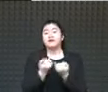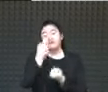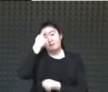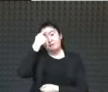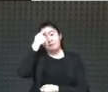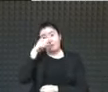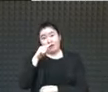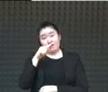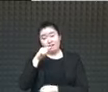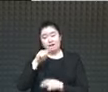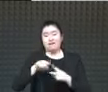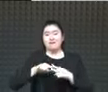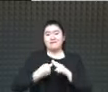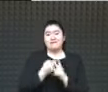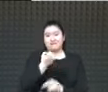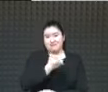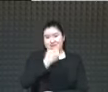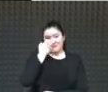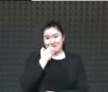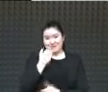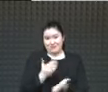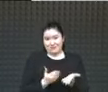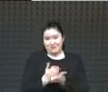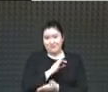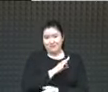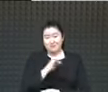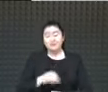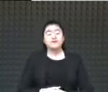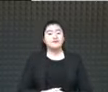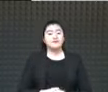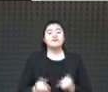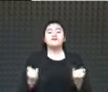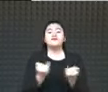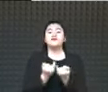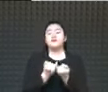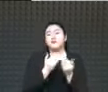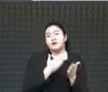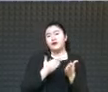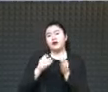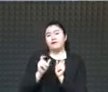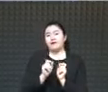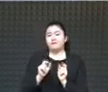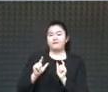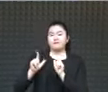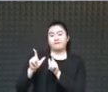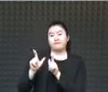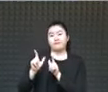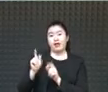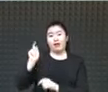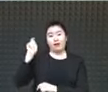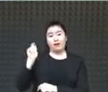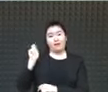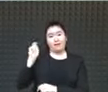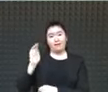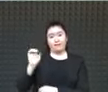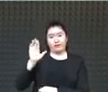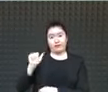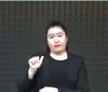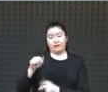a clases. Y además, si me pasas la de mi beca para empezar, también a partir